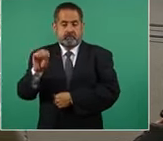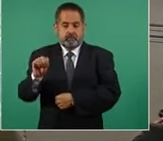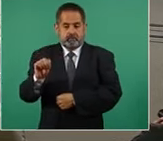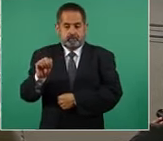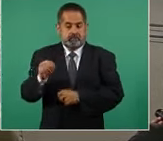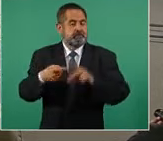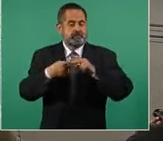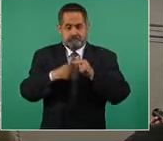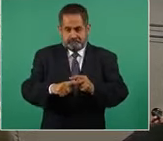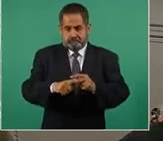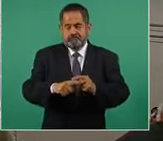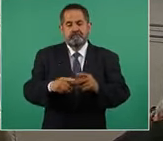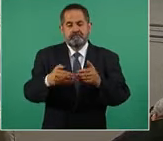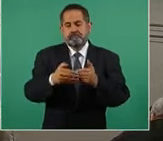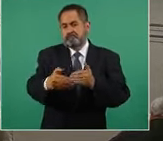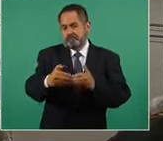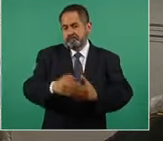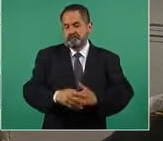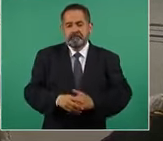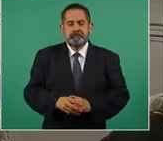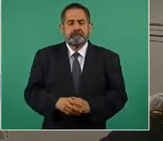es